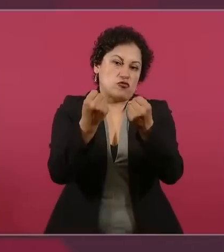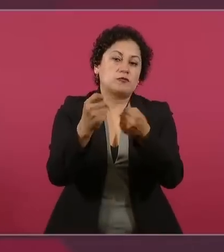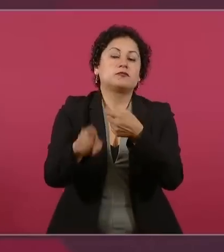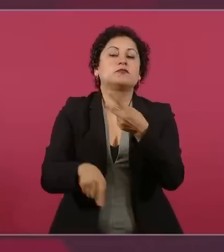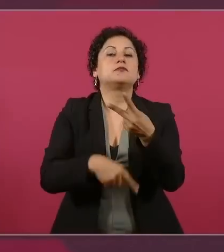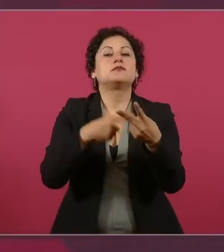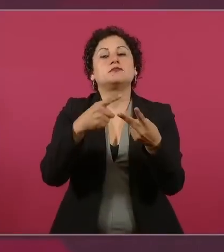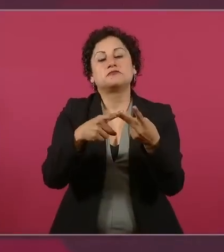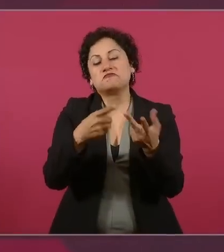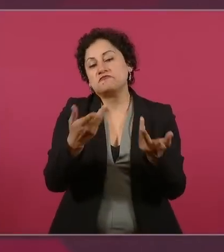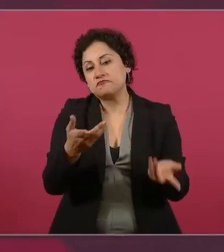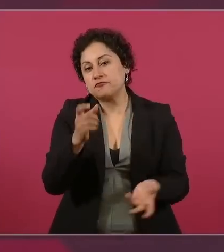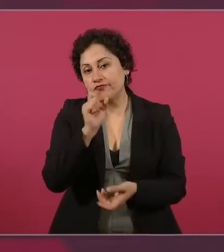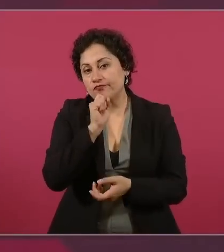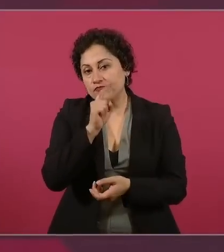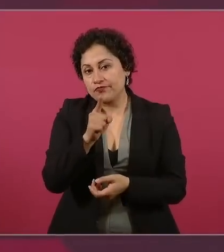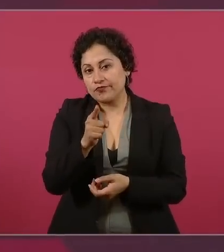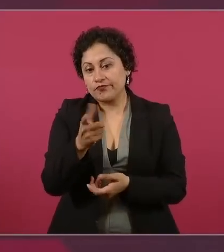recupera,